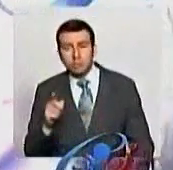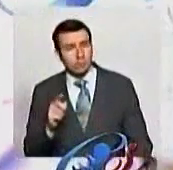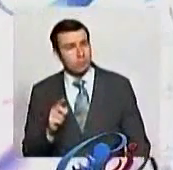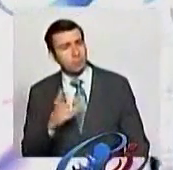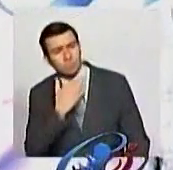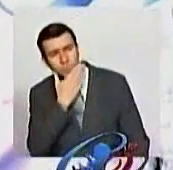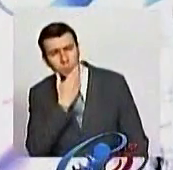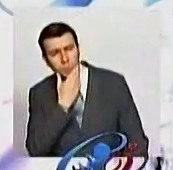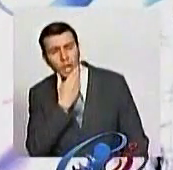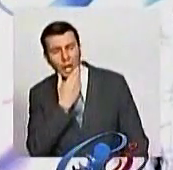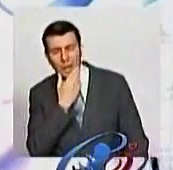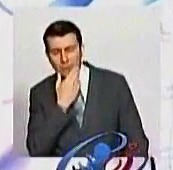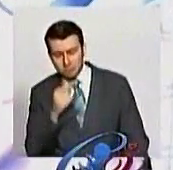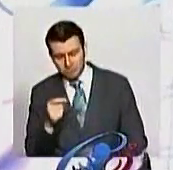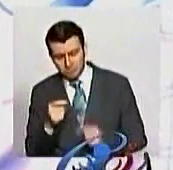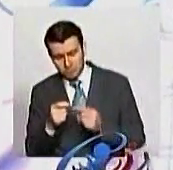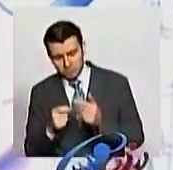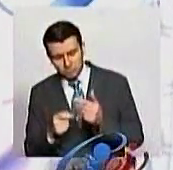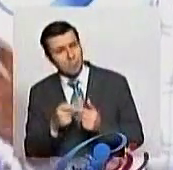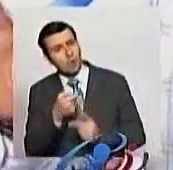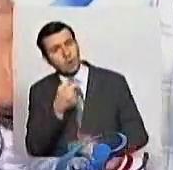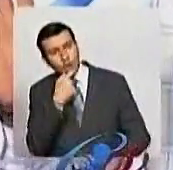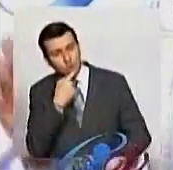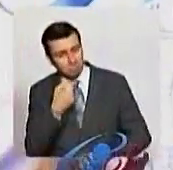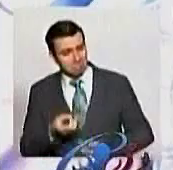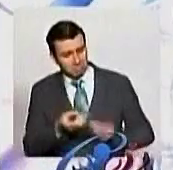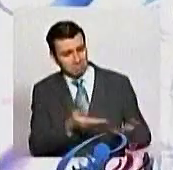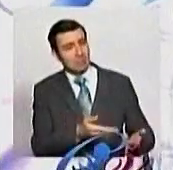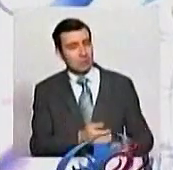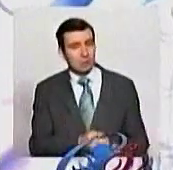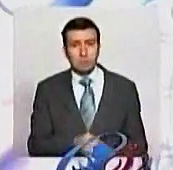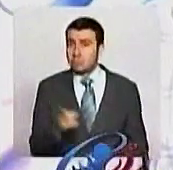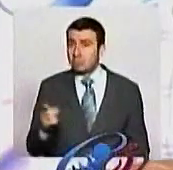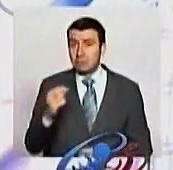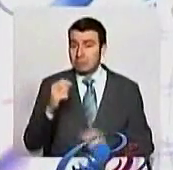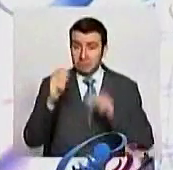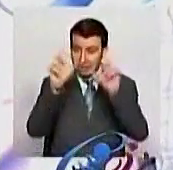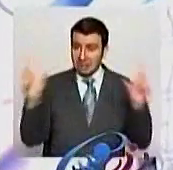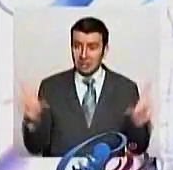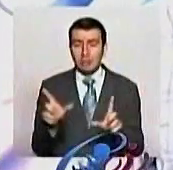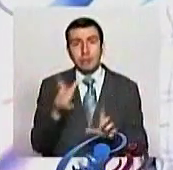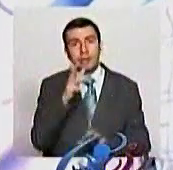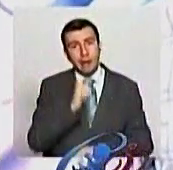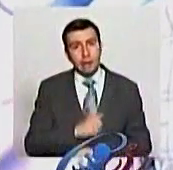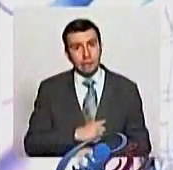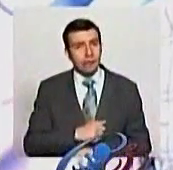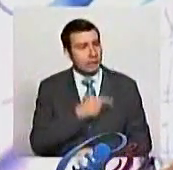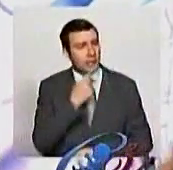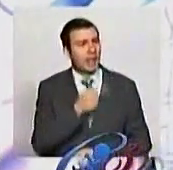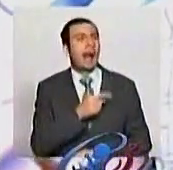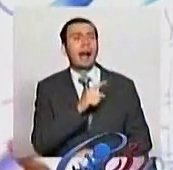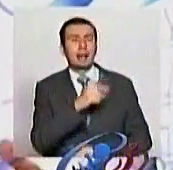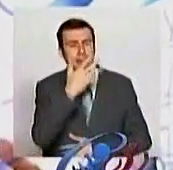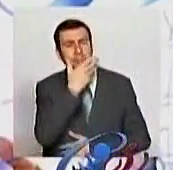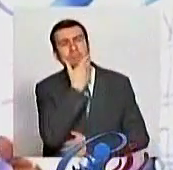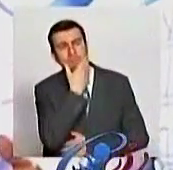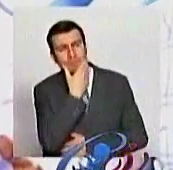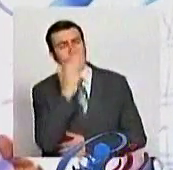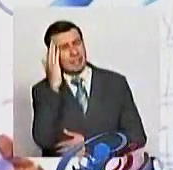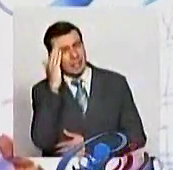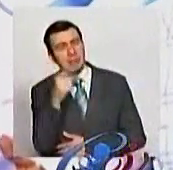droguería le formule, sin un examen y sin nada. Y casi que le dan diagnóstico. No juguemos con la